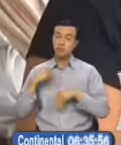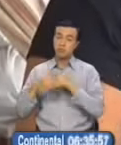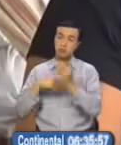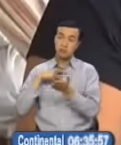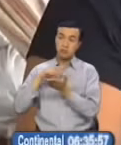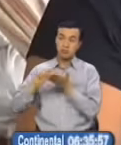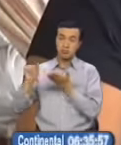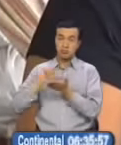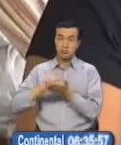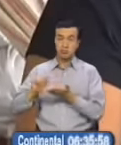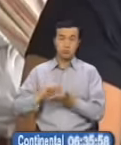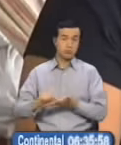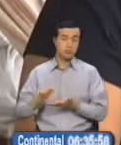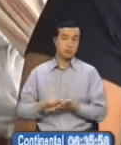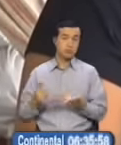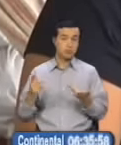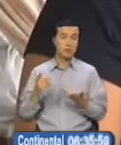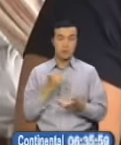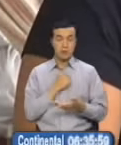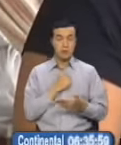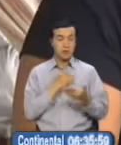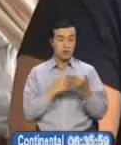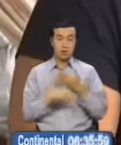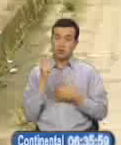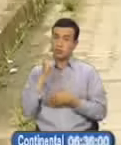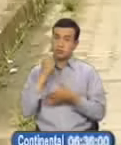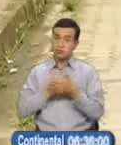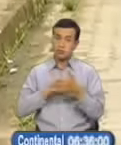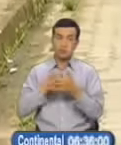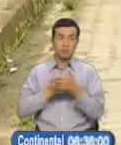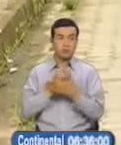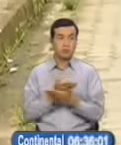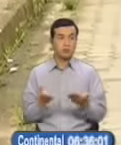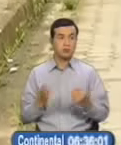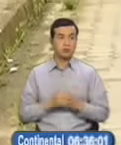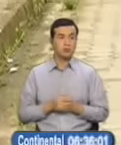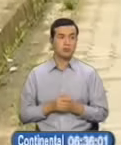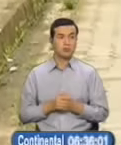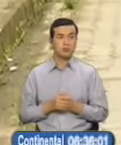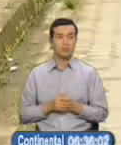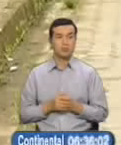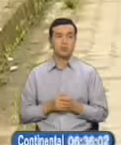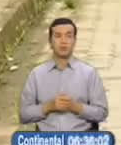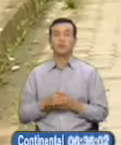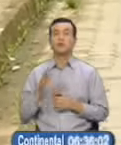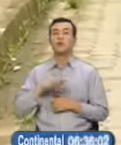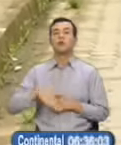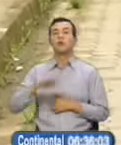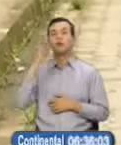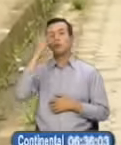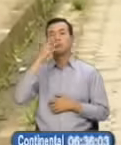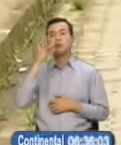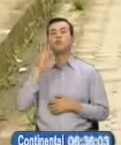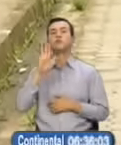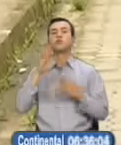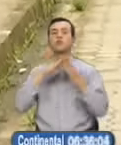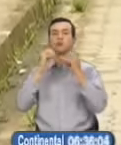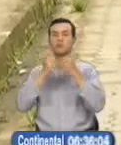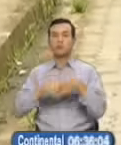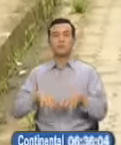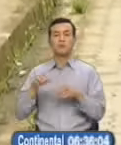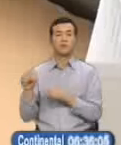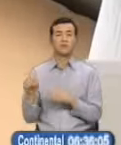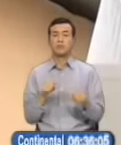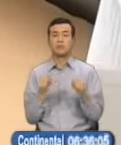pagar, porque igual uno tiene sus hijos y hay que luchar por ellos. Wilfrido Ordóñez Matamba, oriundo de Esmeraldas, perdió su casa tras el